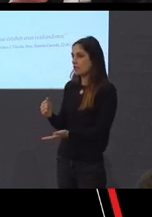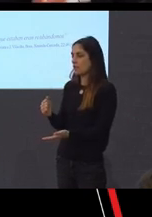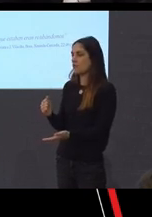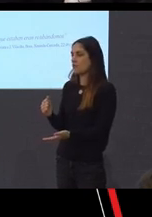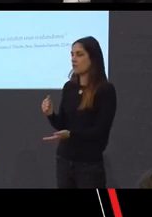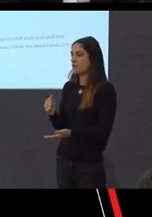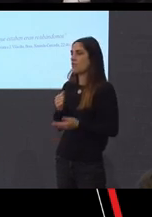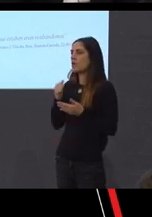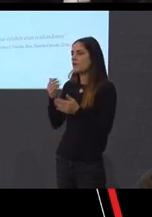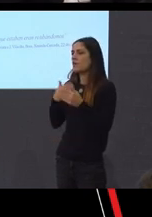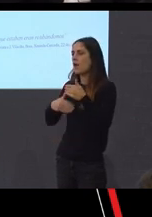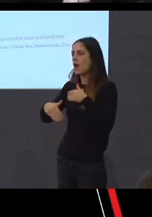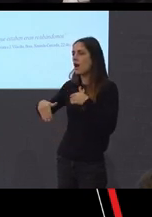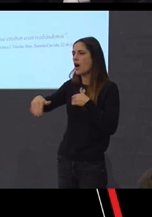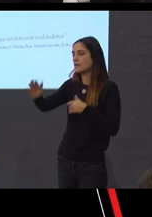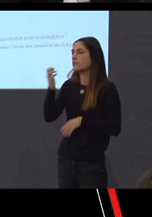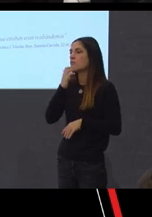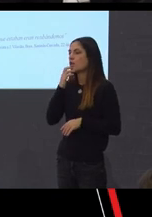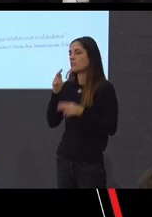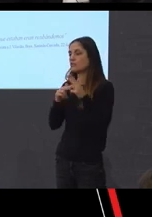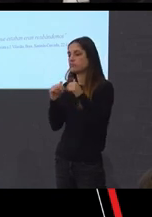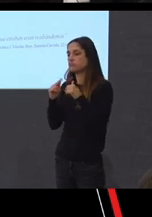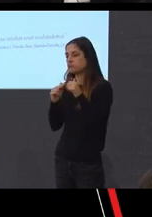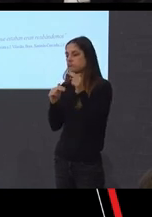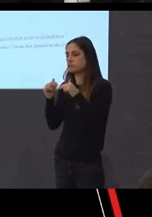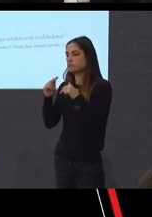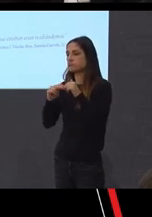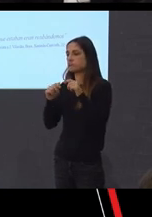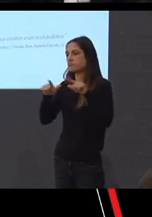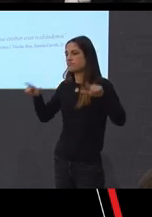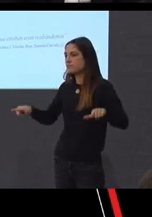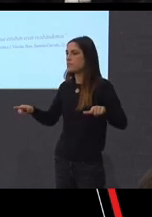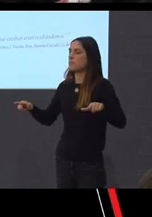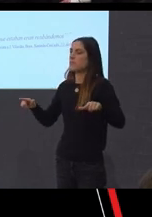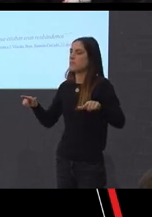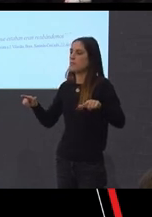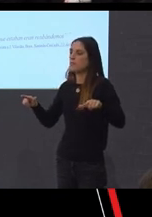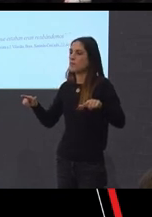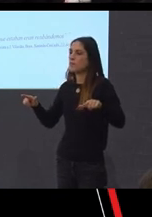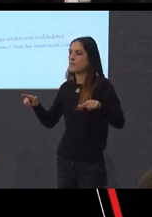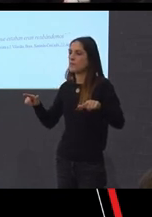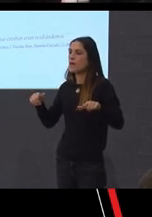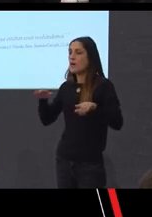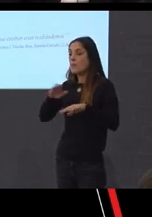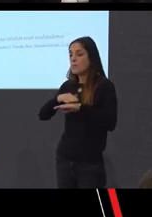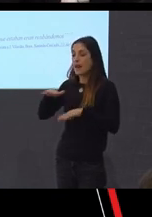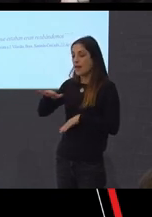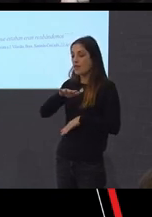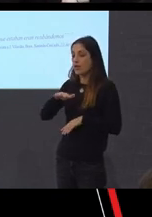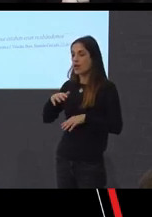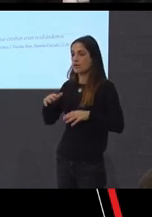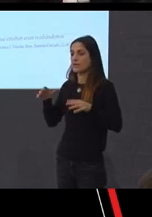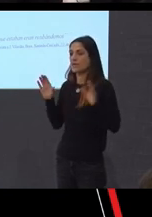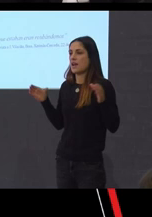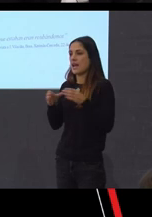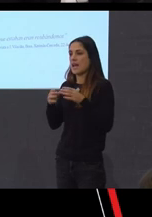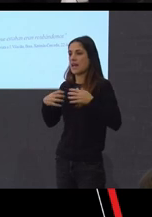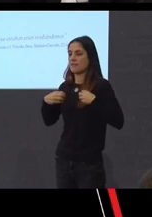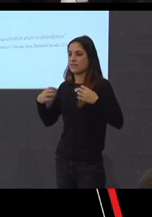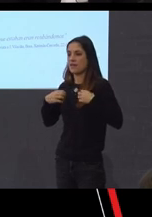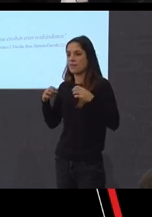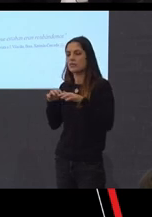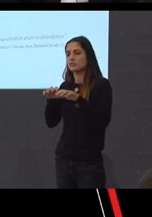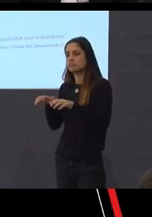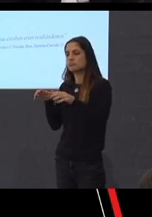no longo plazo. Por exemplo, construían pastizais. Construían pastizais nos que os veciños supostamente iban poder pastorear os seus gandos no momento no que les